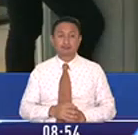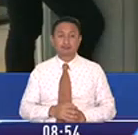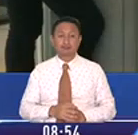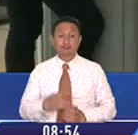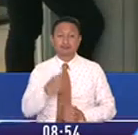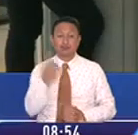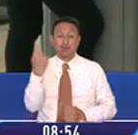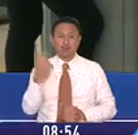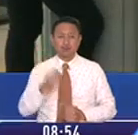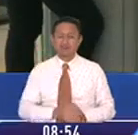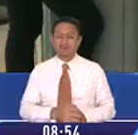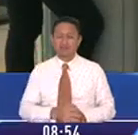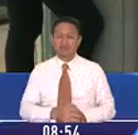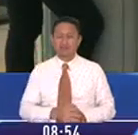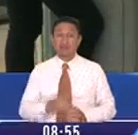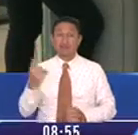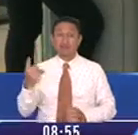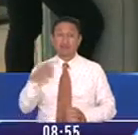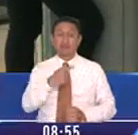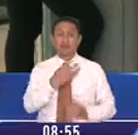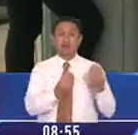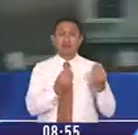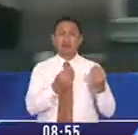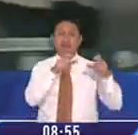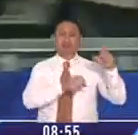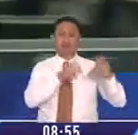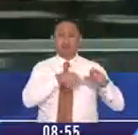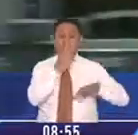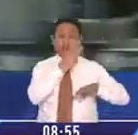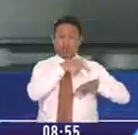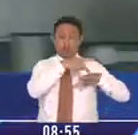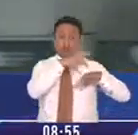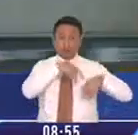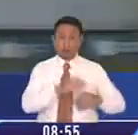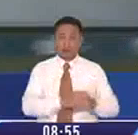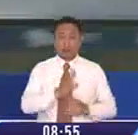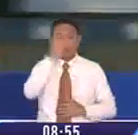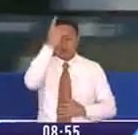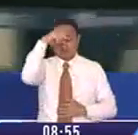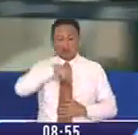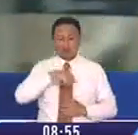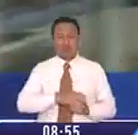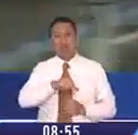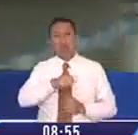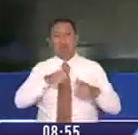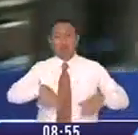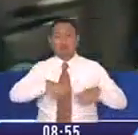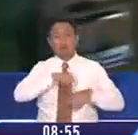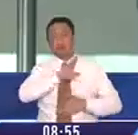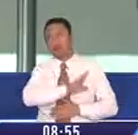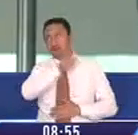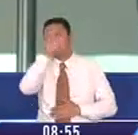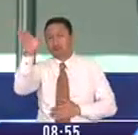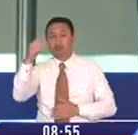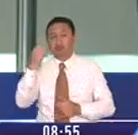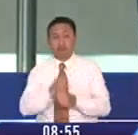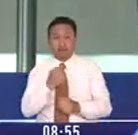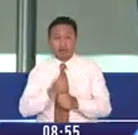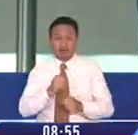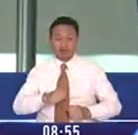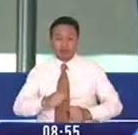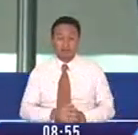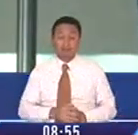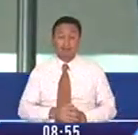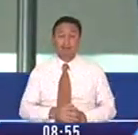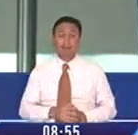es el único. Así como él, cientos de personas altamente calificadas toman la decisión de ir en busca de un futuro mejor, o al menos así